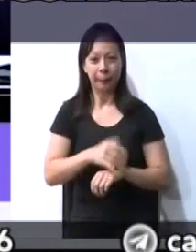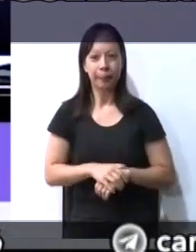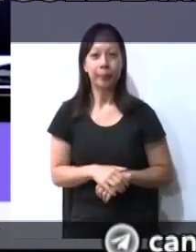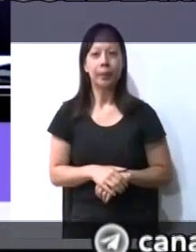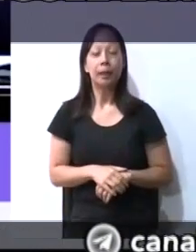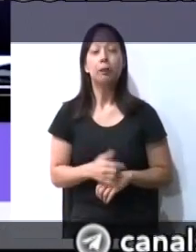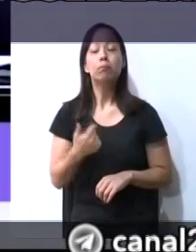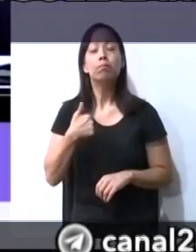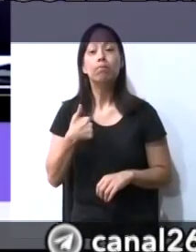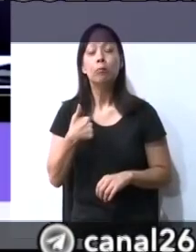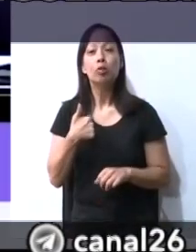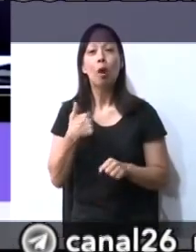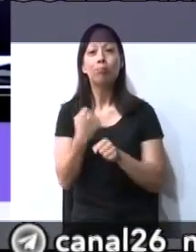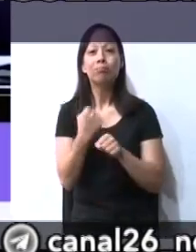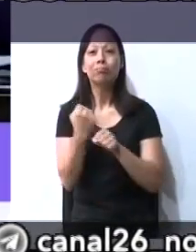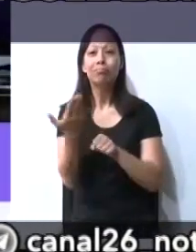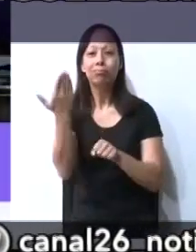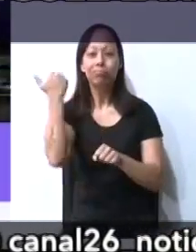Trabajé.